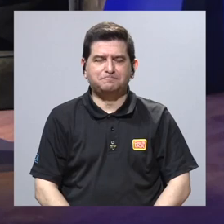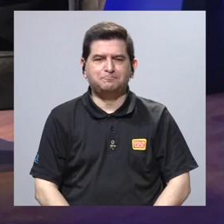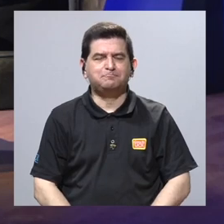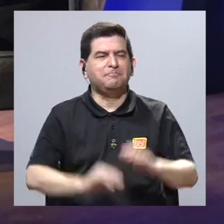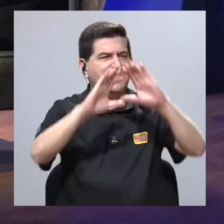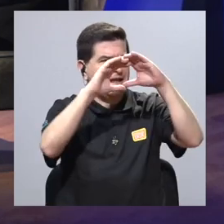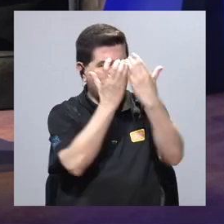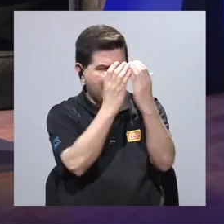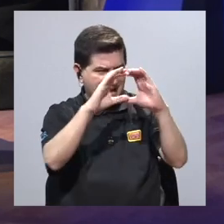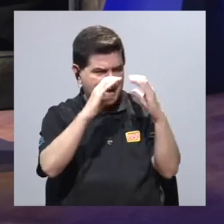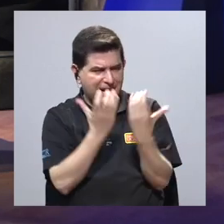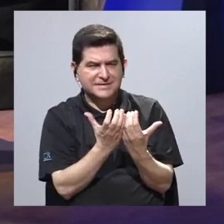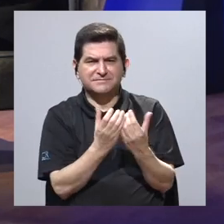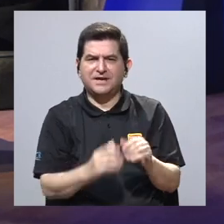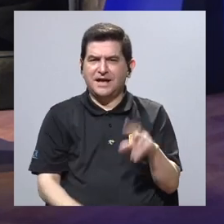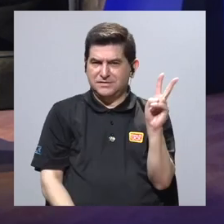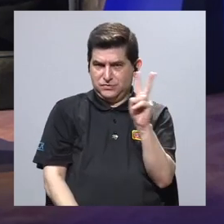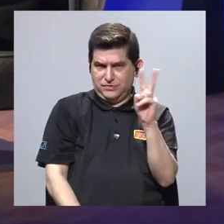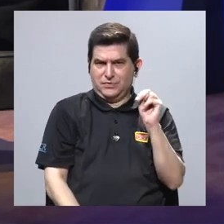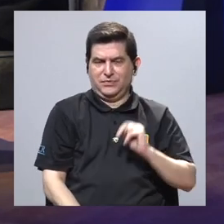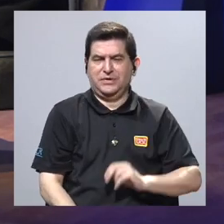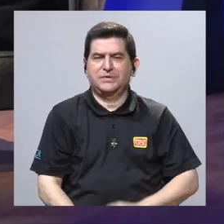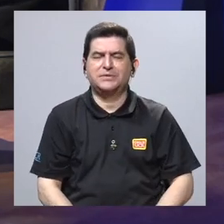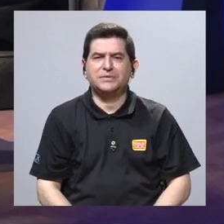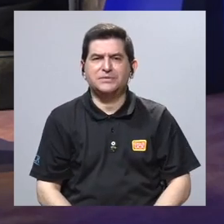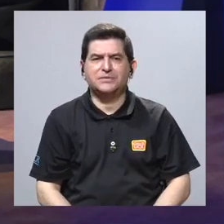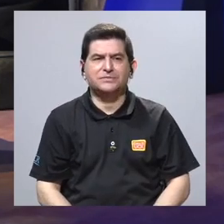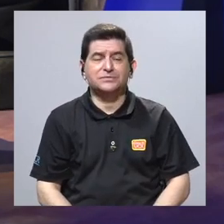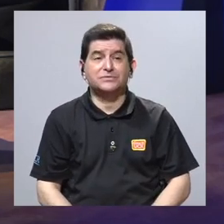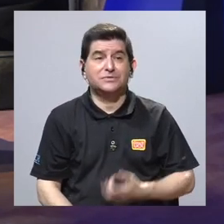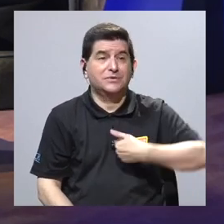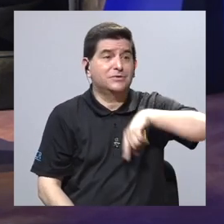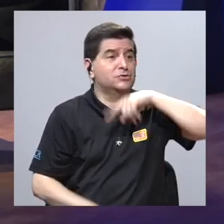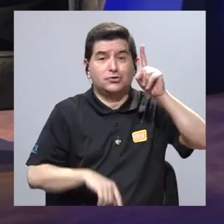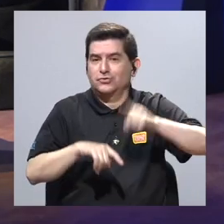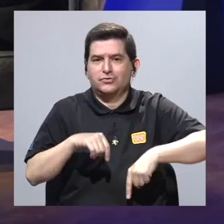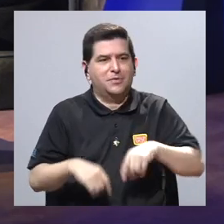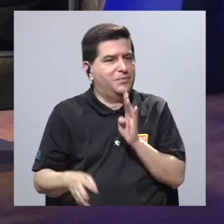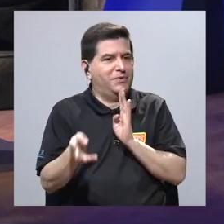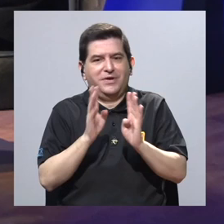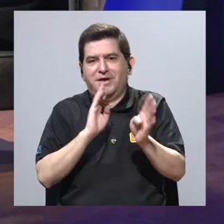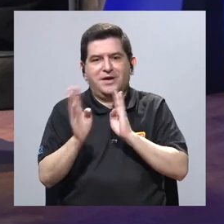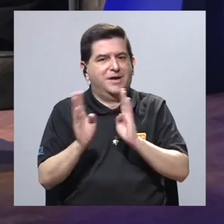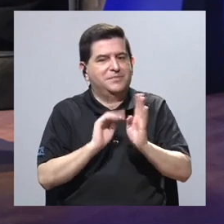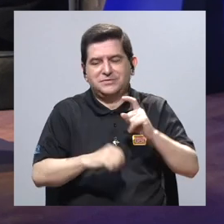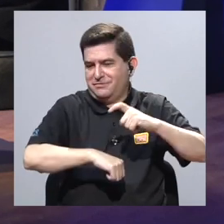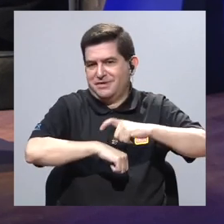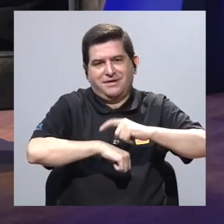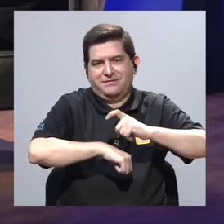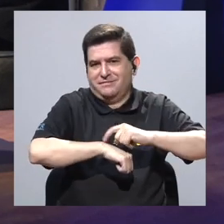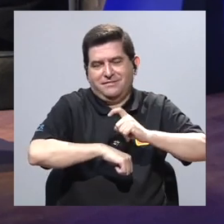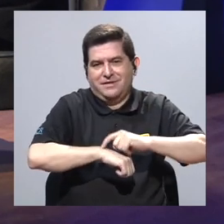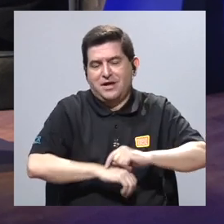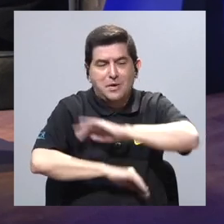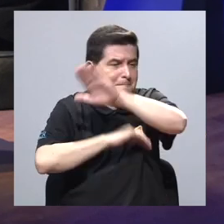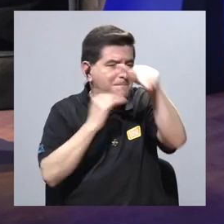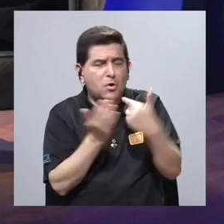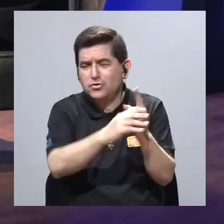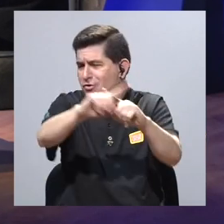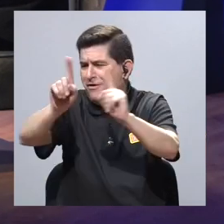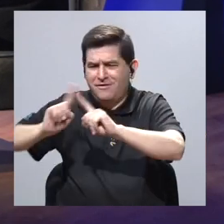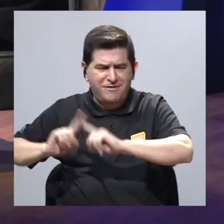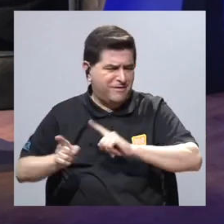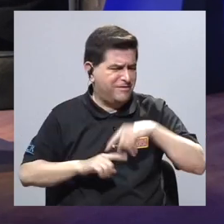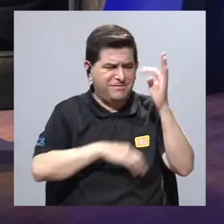Dentro de la clasificación de los virus, bueno, no nos alcanzaría el espacio para hablar